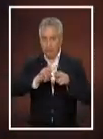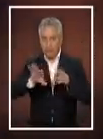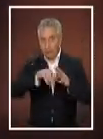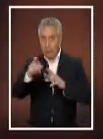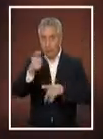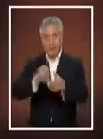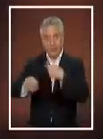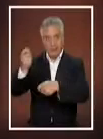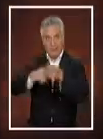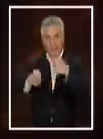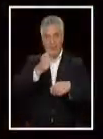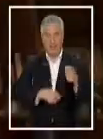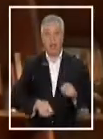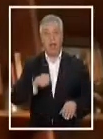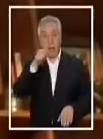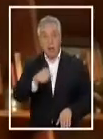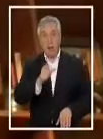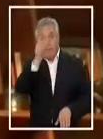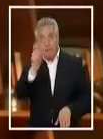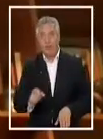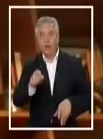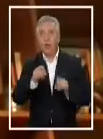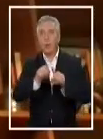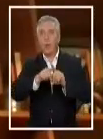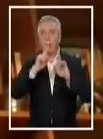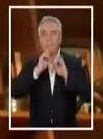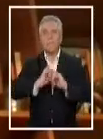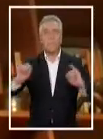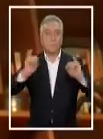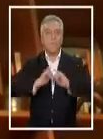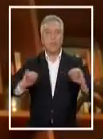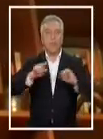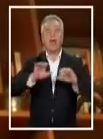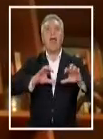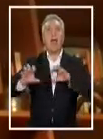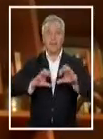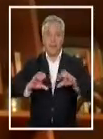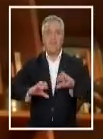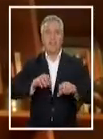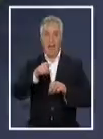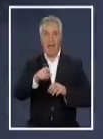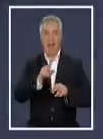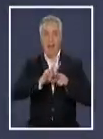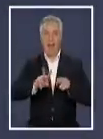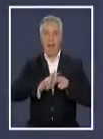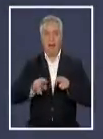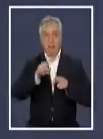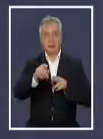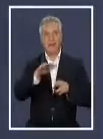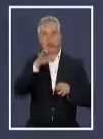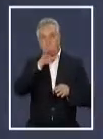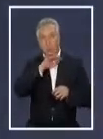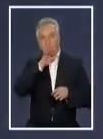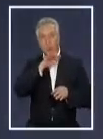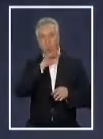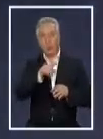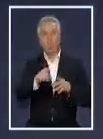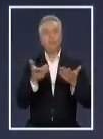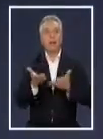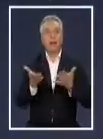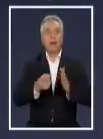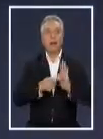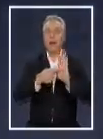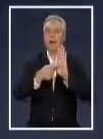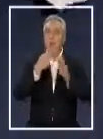de vender. Este sujeto se dedicaba a difundir la actividad ilegal que estaba realizando. Utilizaba diversos medios